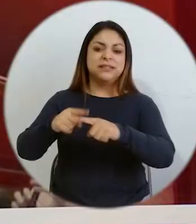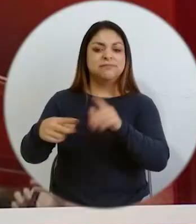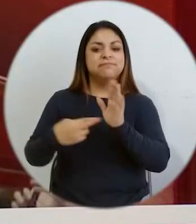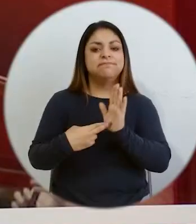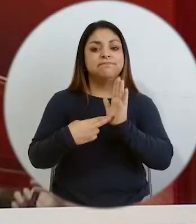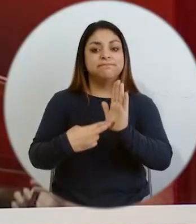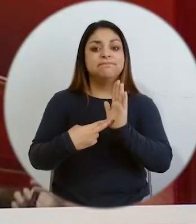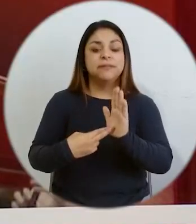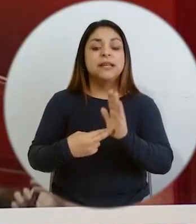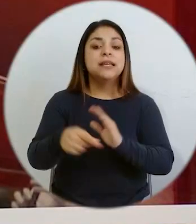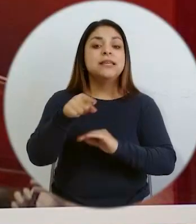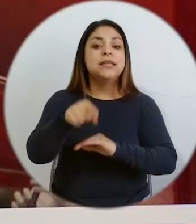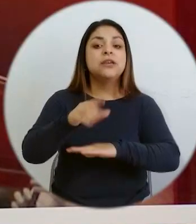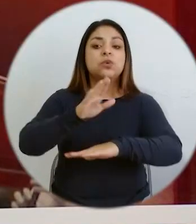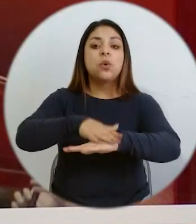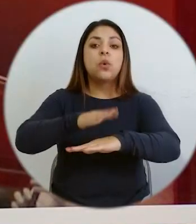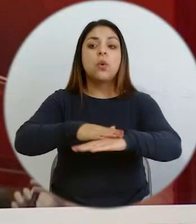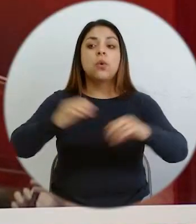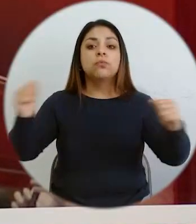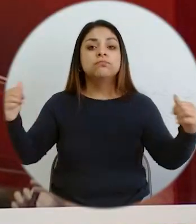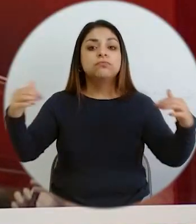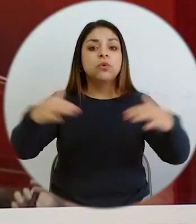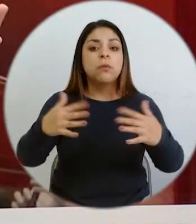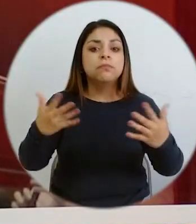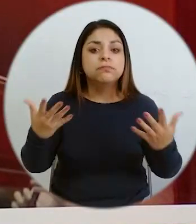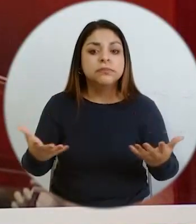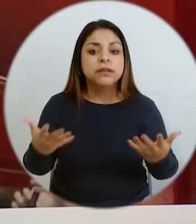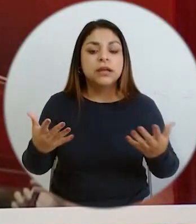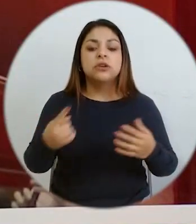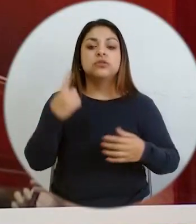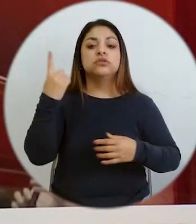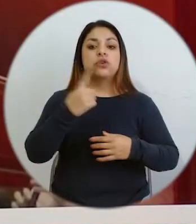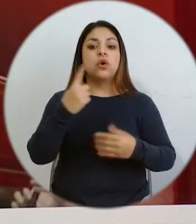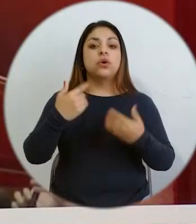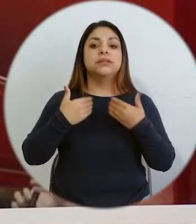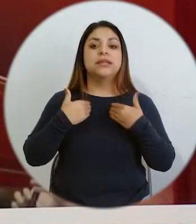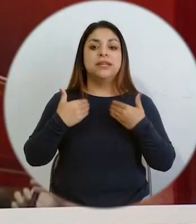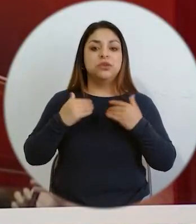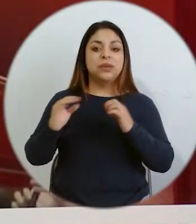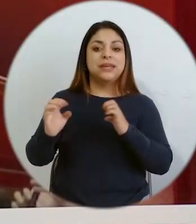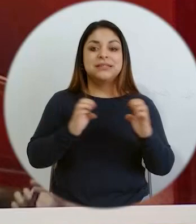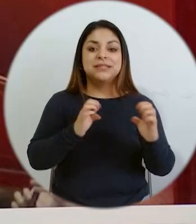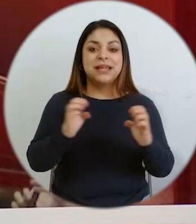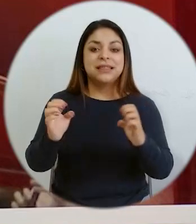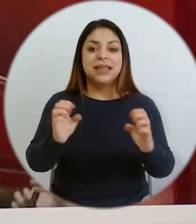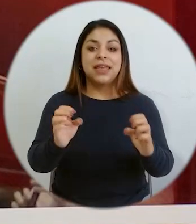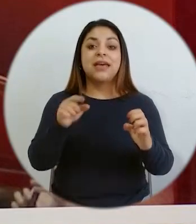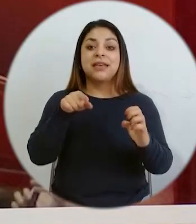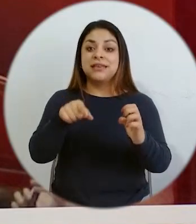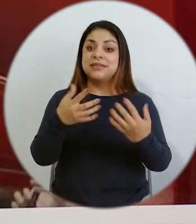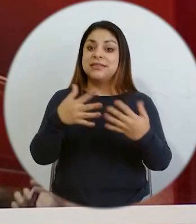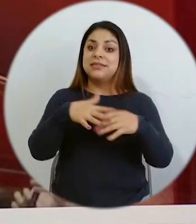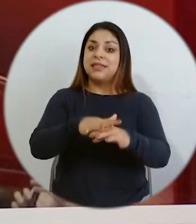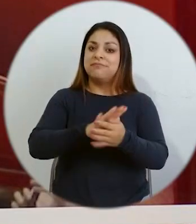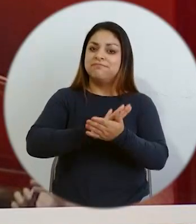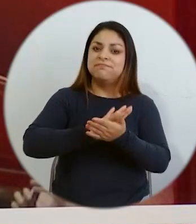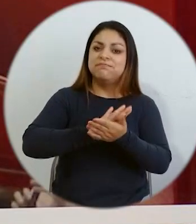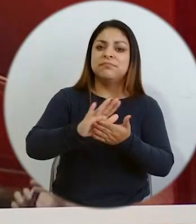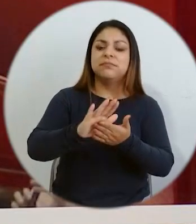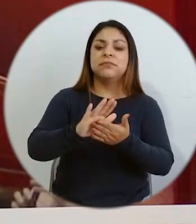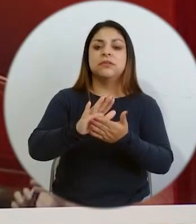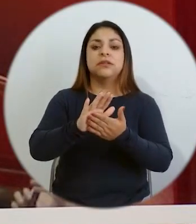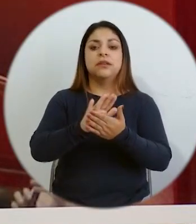que solo generando una estrategia que integre a todos los sectores del Estado, la sociedad civil, la